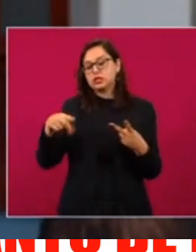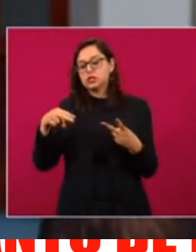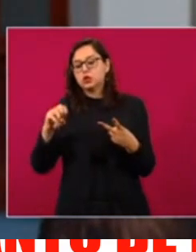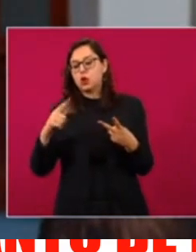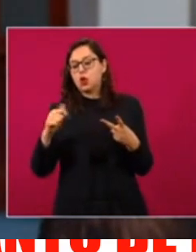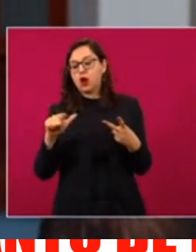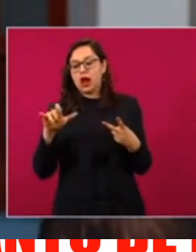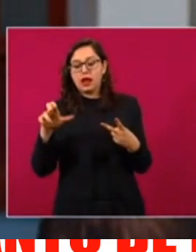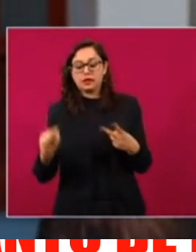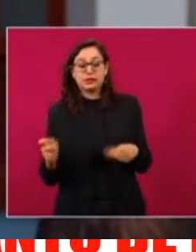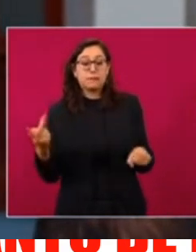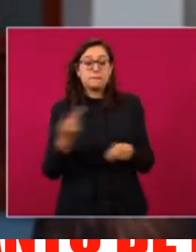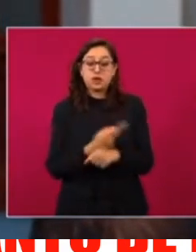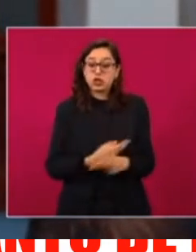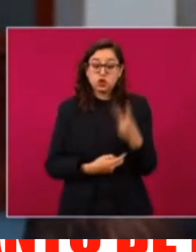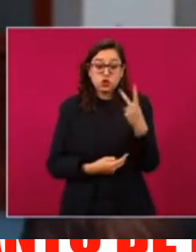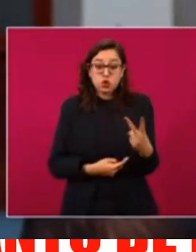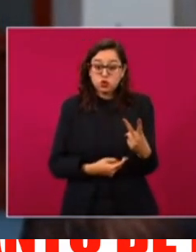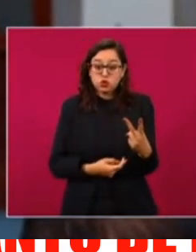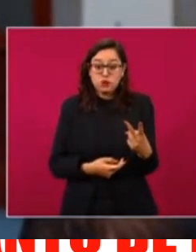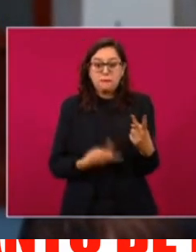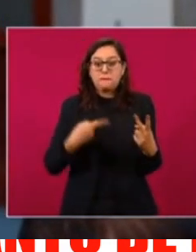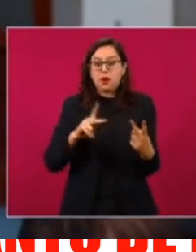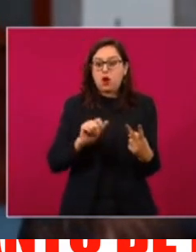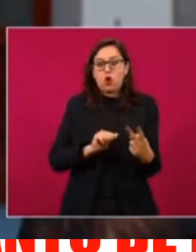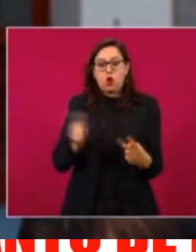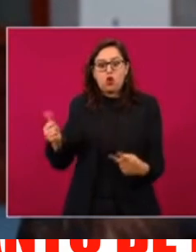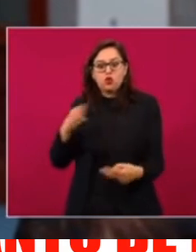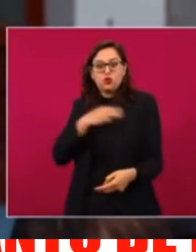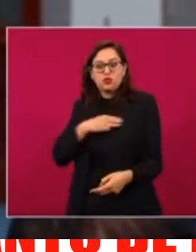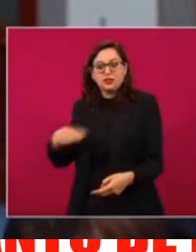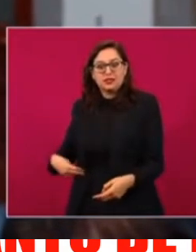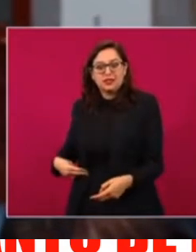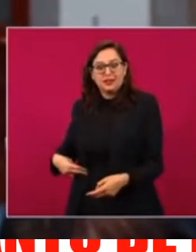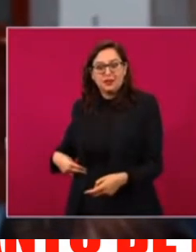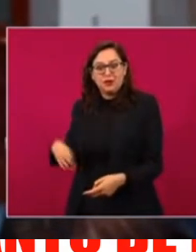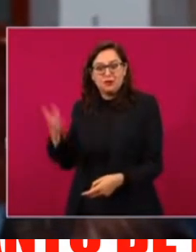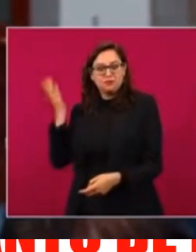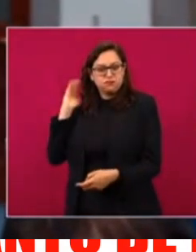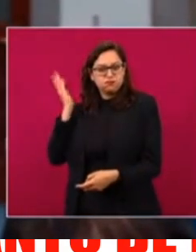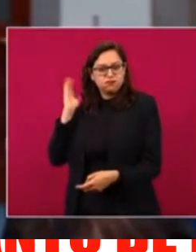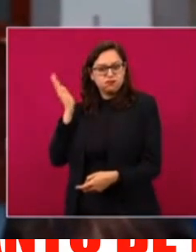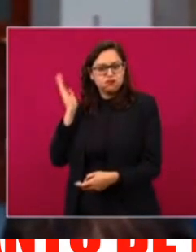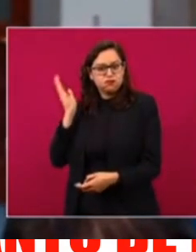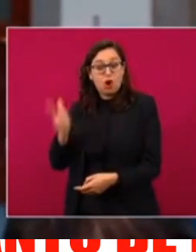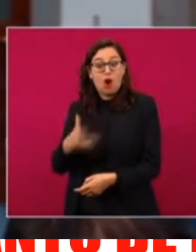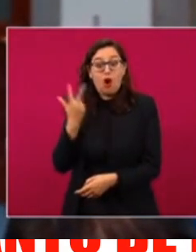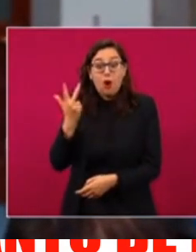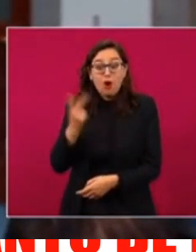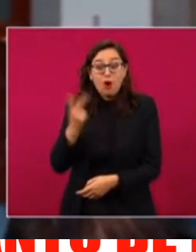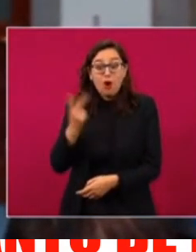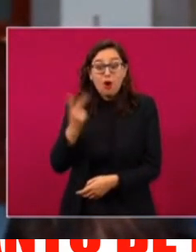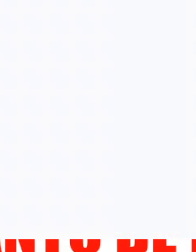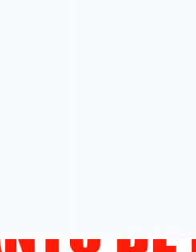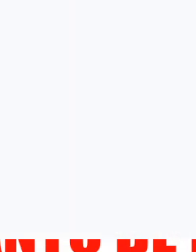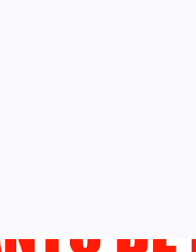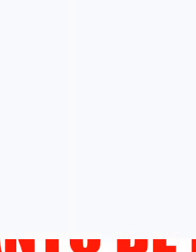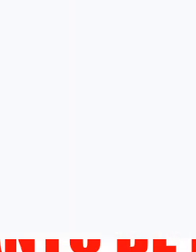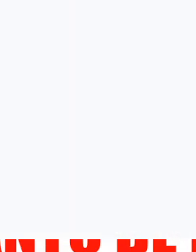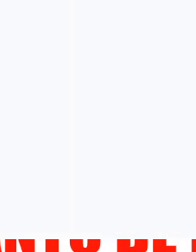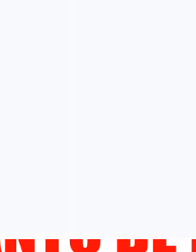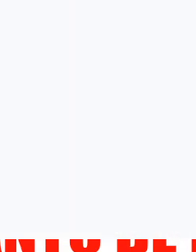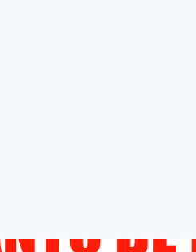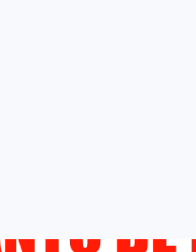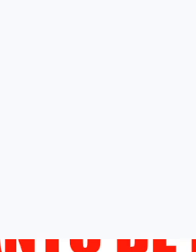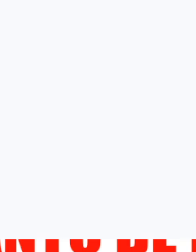la campanita de notificaciones para que estén informados. Muchas gracias por su like, muchas gracias por compartir y nos vemos en el siguiente video. Hasta la próxima, espero que haya